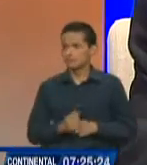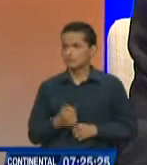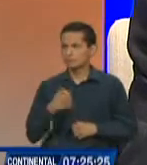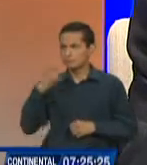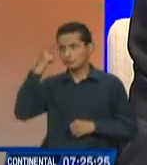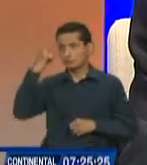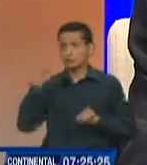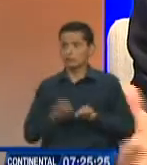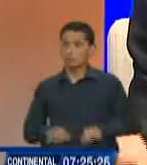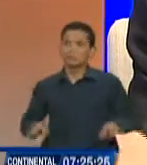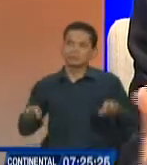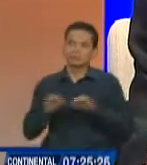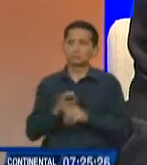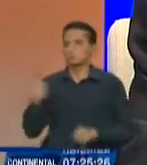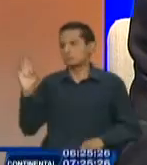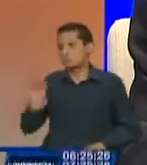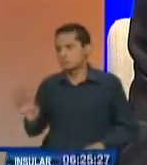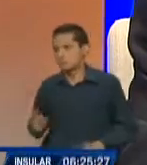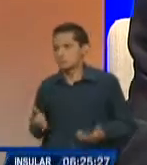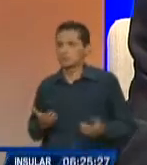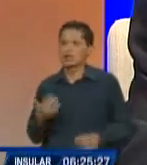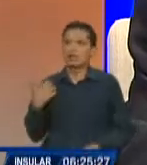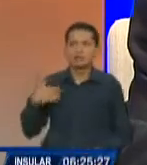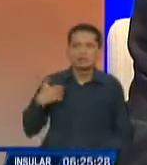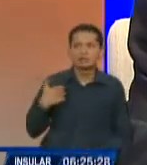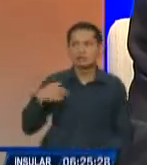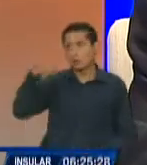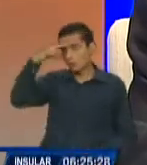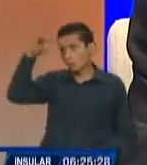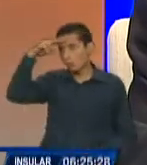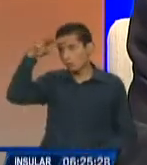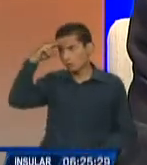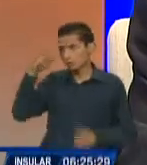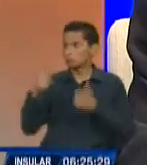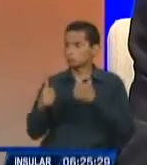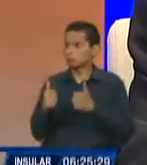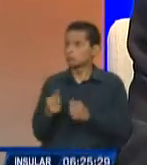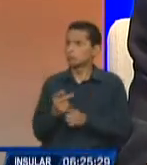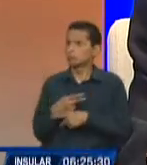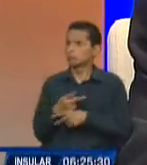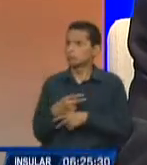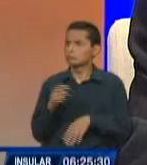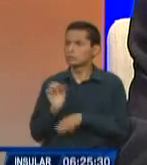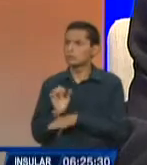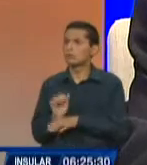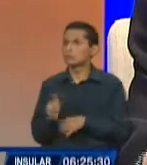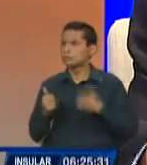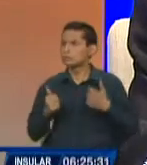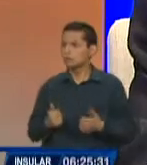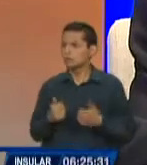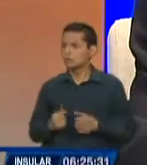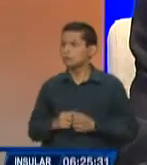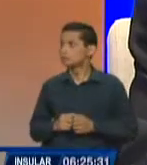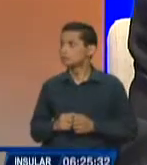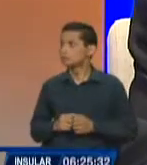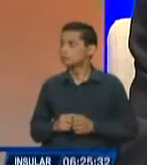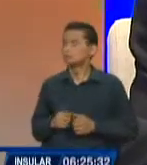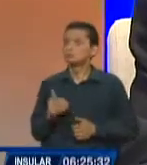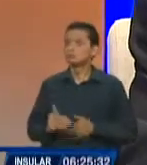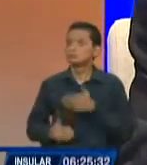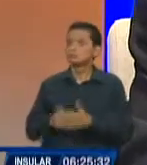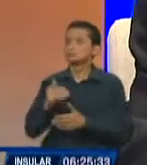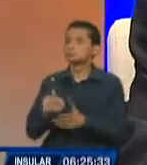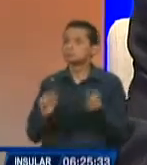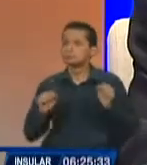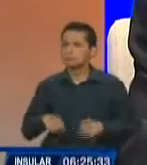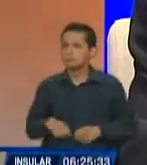evidentemente Brasil, Argentina, Uruguay, son mercados interesantes para la producción ecuatoriana. Entonces, es algo que evidentemente también lo vamos a seguir analizando.